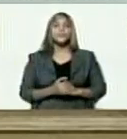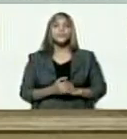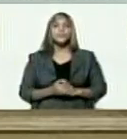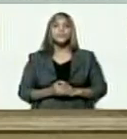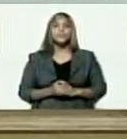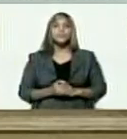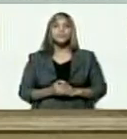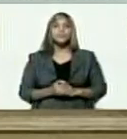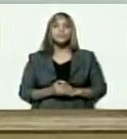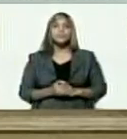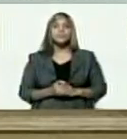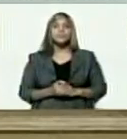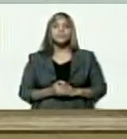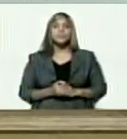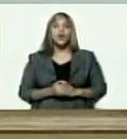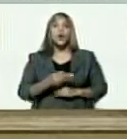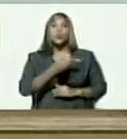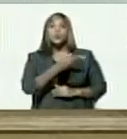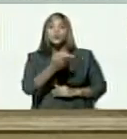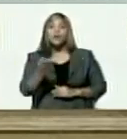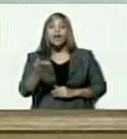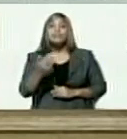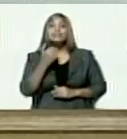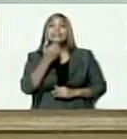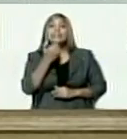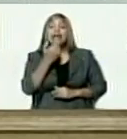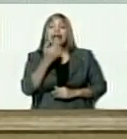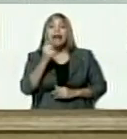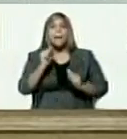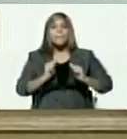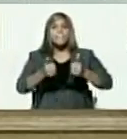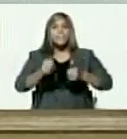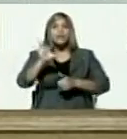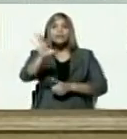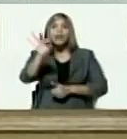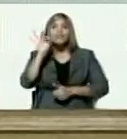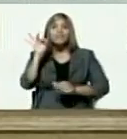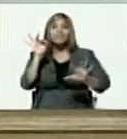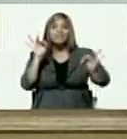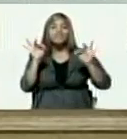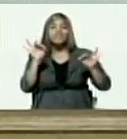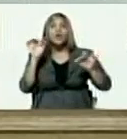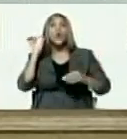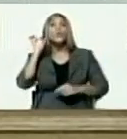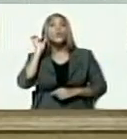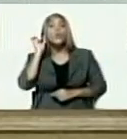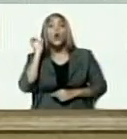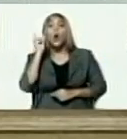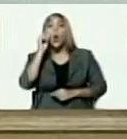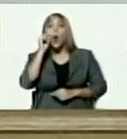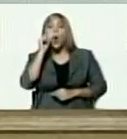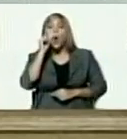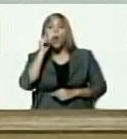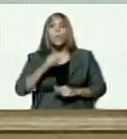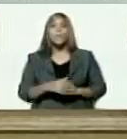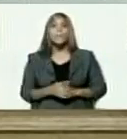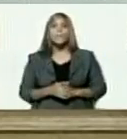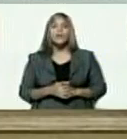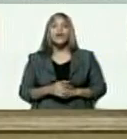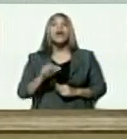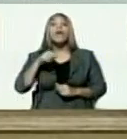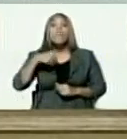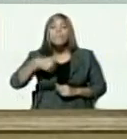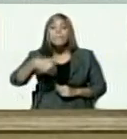Venezuela. Ustedes están a punto de elegir a mujeres y hombres probos que